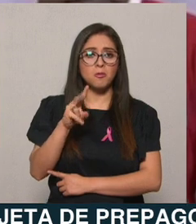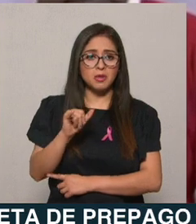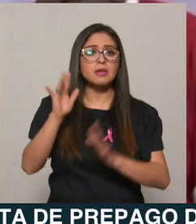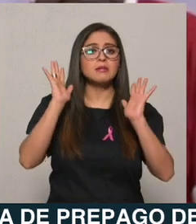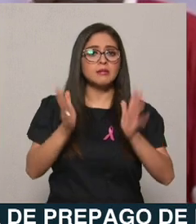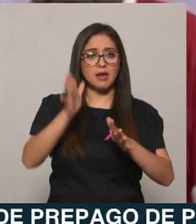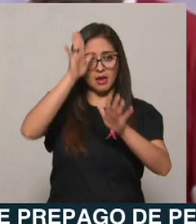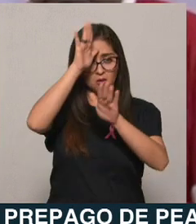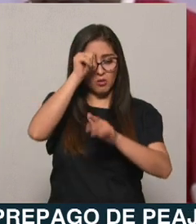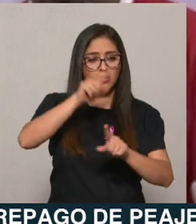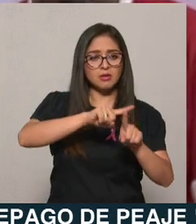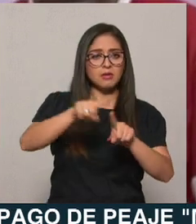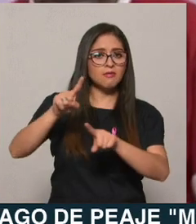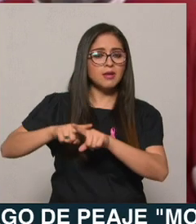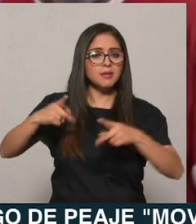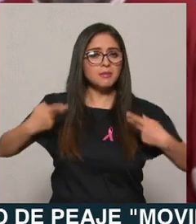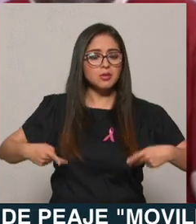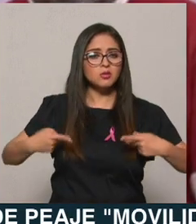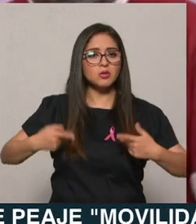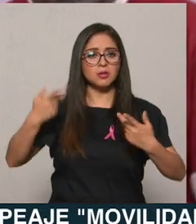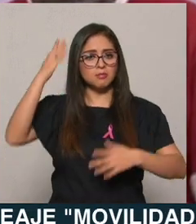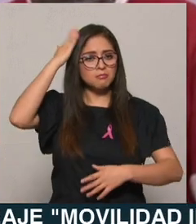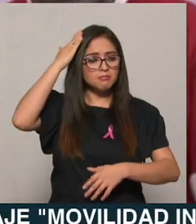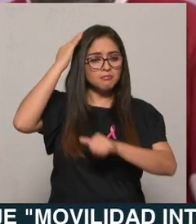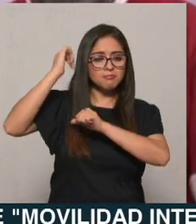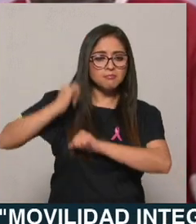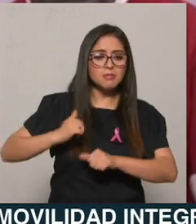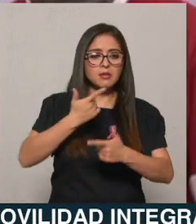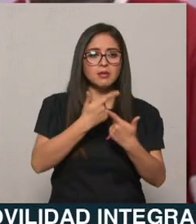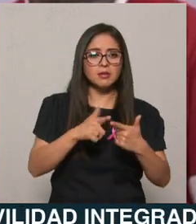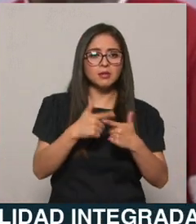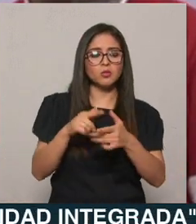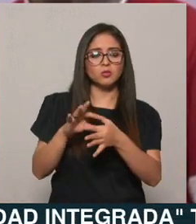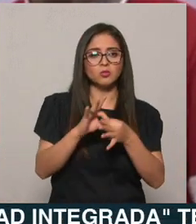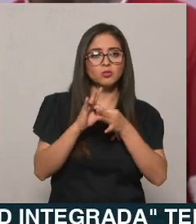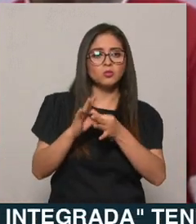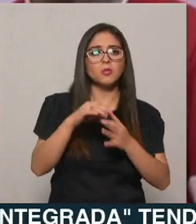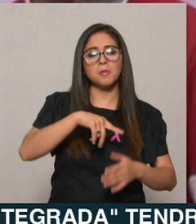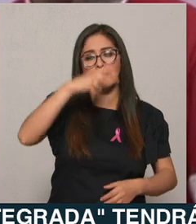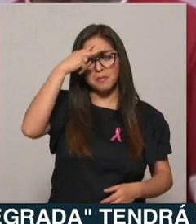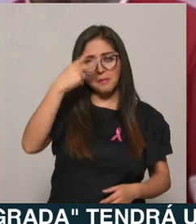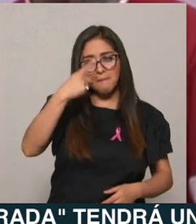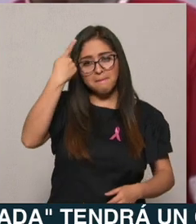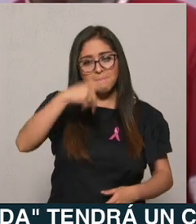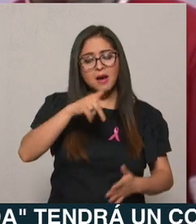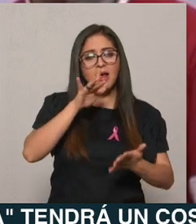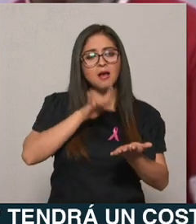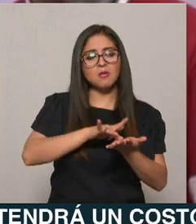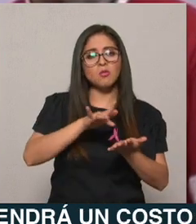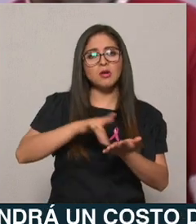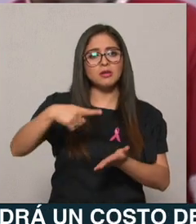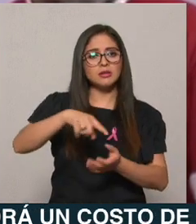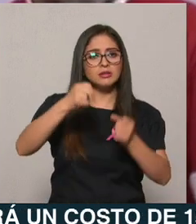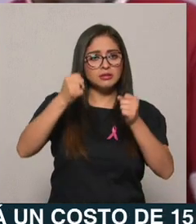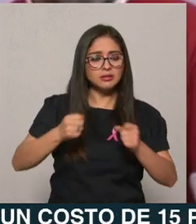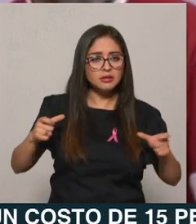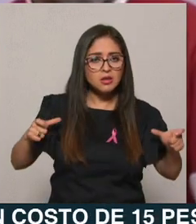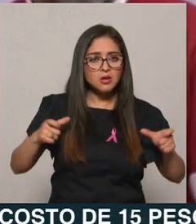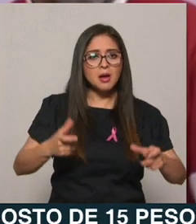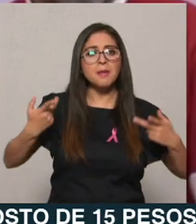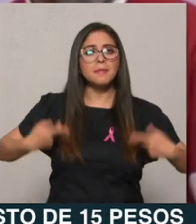con integrantes de Taxistas Unidos por México para mejorar la seguridad de las personas usuarias y